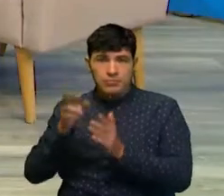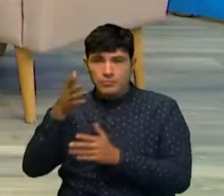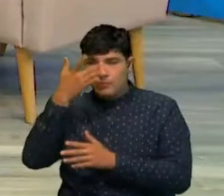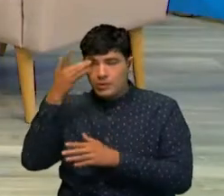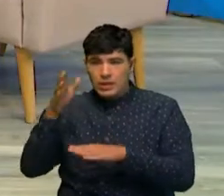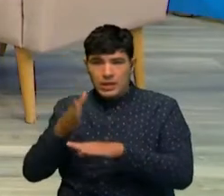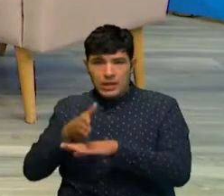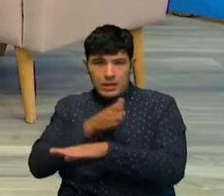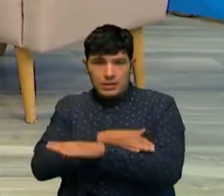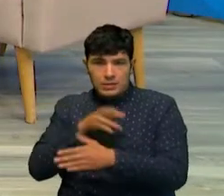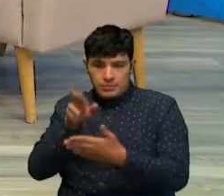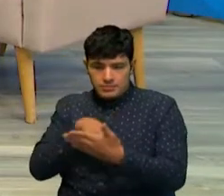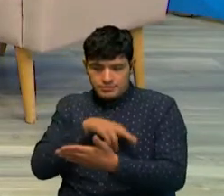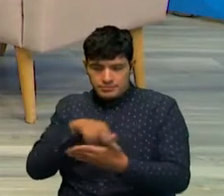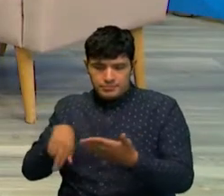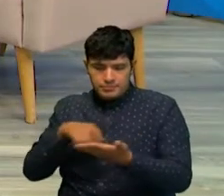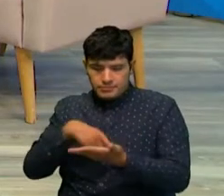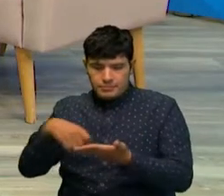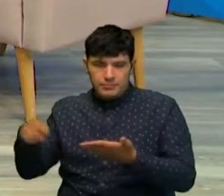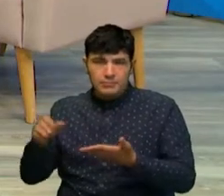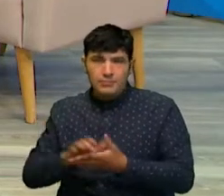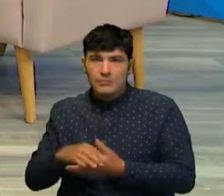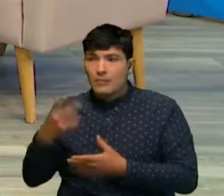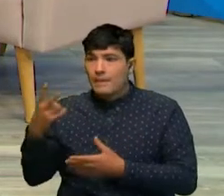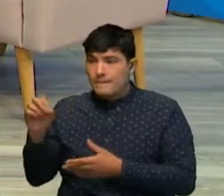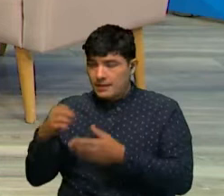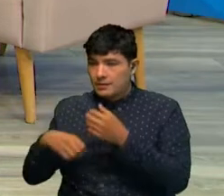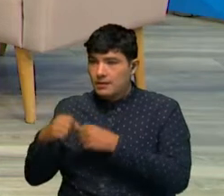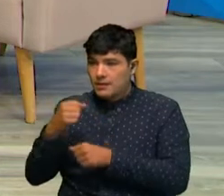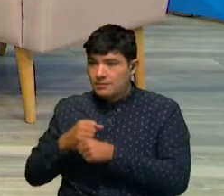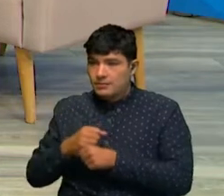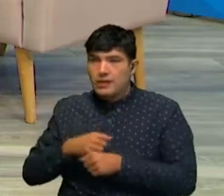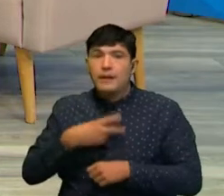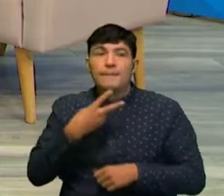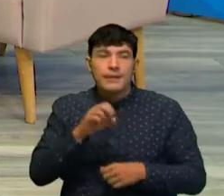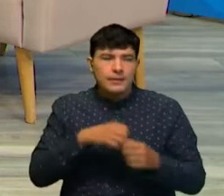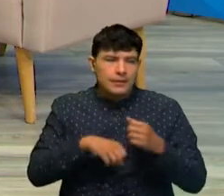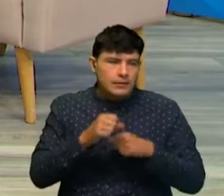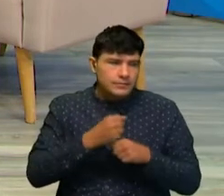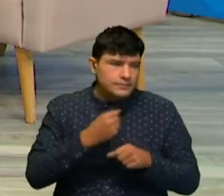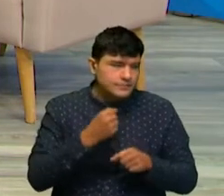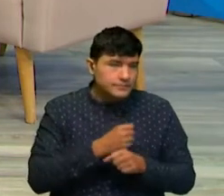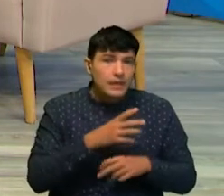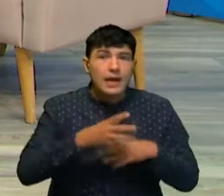indemnización a la cual pues tenemos derecho. 20 años. Adicional a eso,